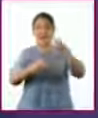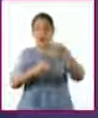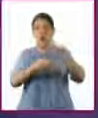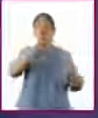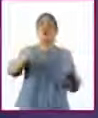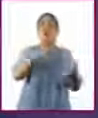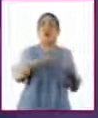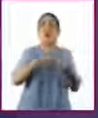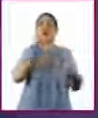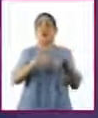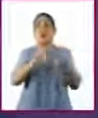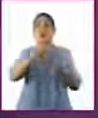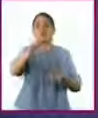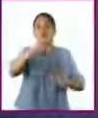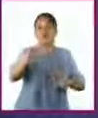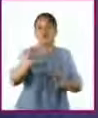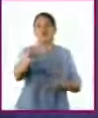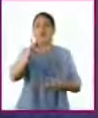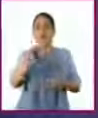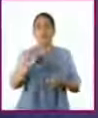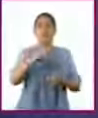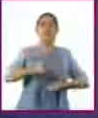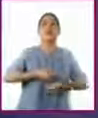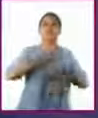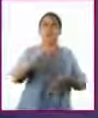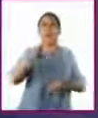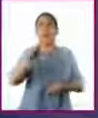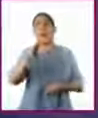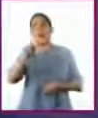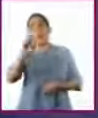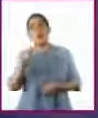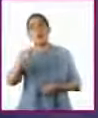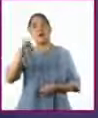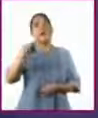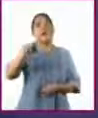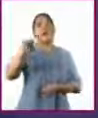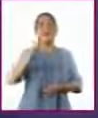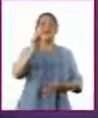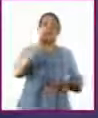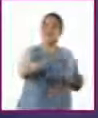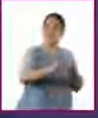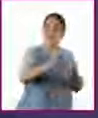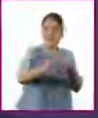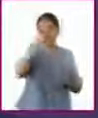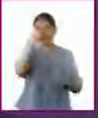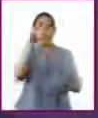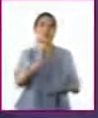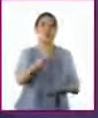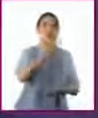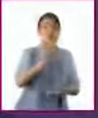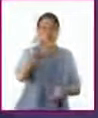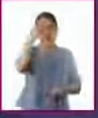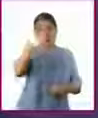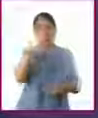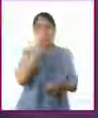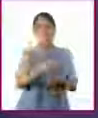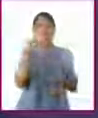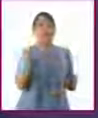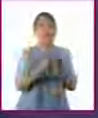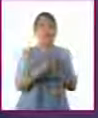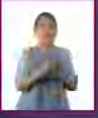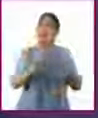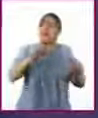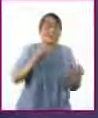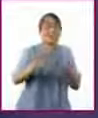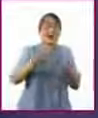lugares donde pueden consultar cuentos y novelas de las escritoras y escritores que se vieron en esta sesión o de cualquiera